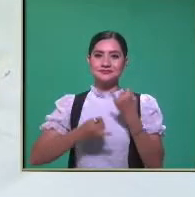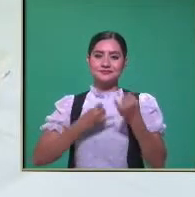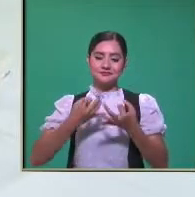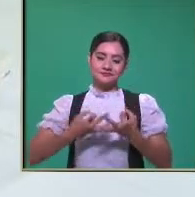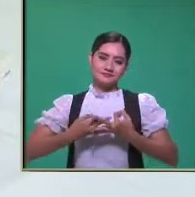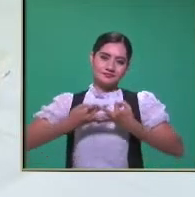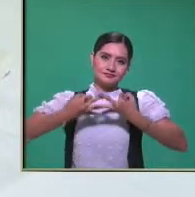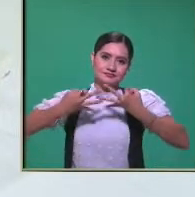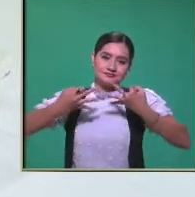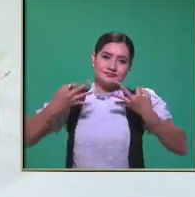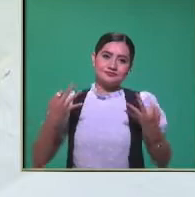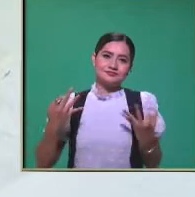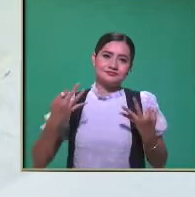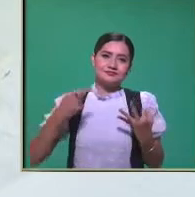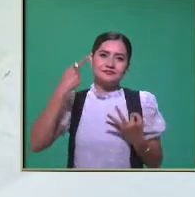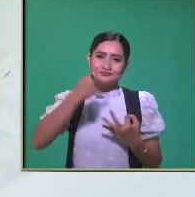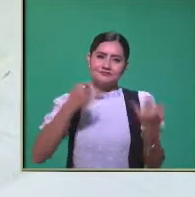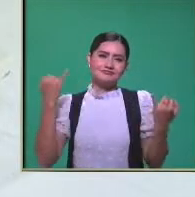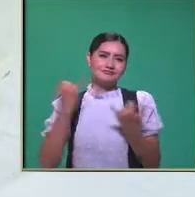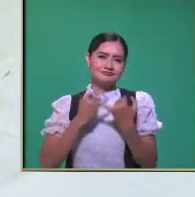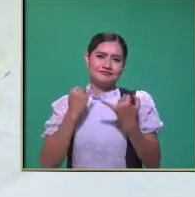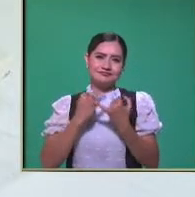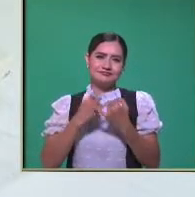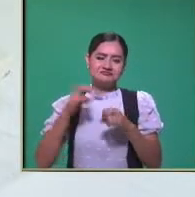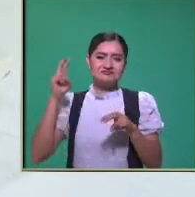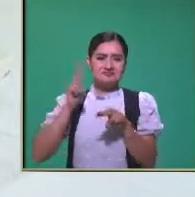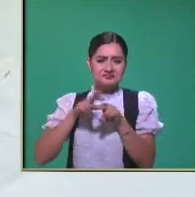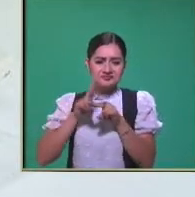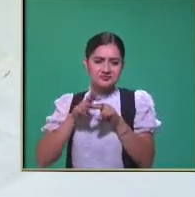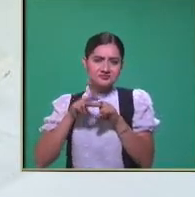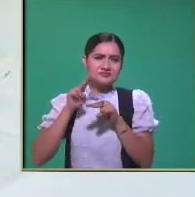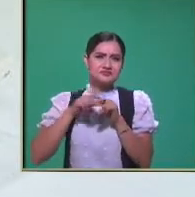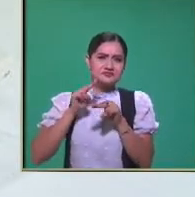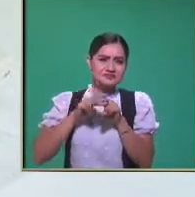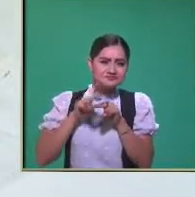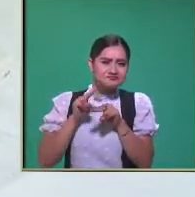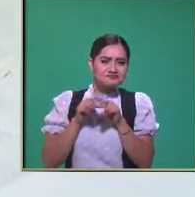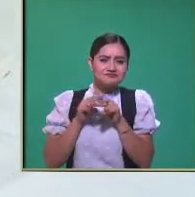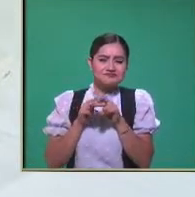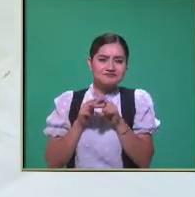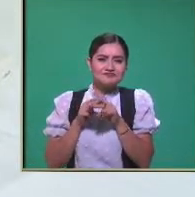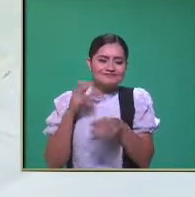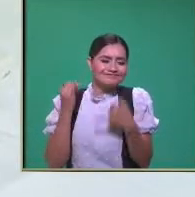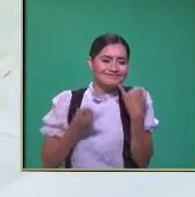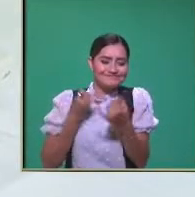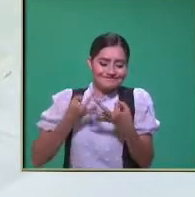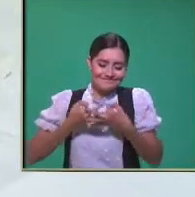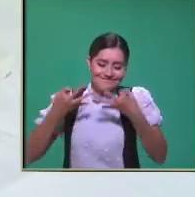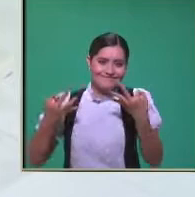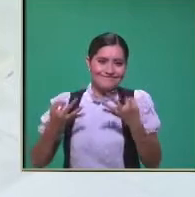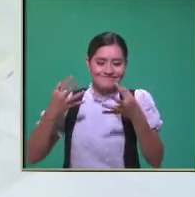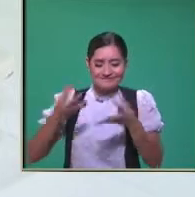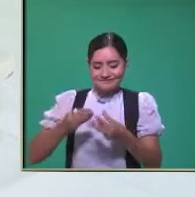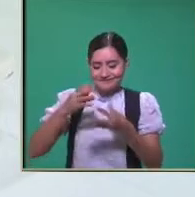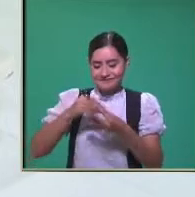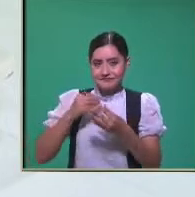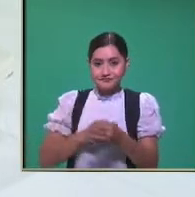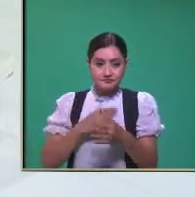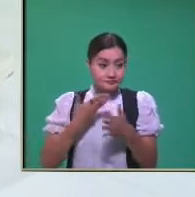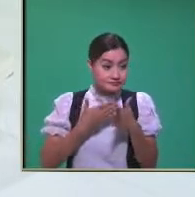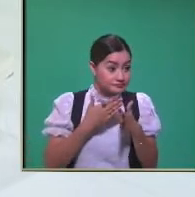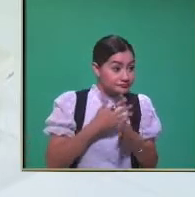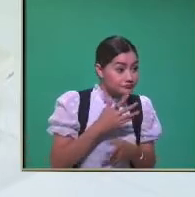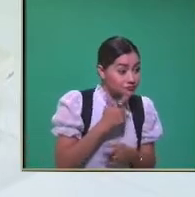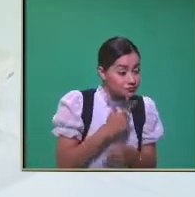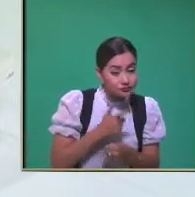pues adelante. Ahí sentaditos, ahí donde ustedes quieran, como ustedes quieran, pues pueden explorarla y